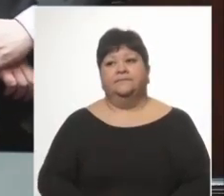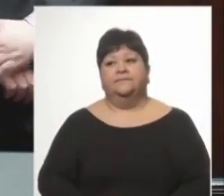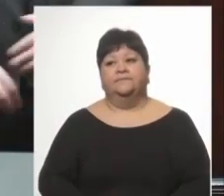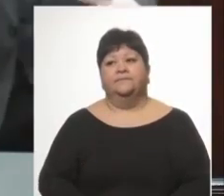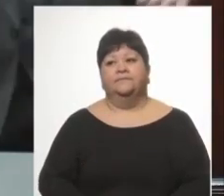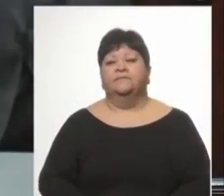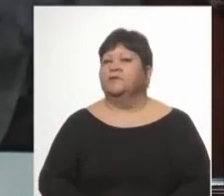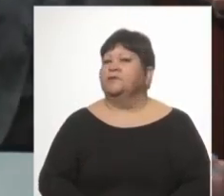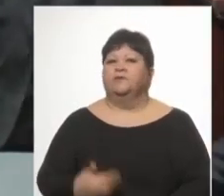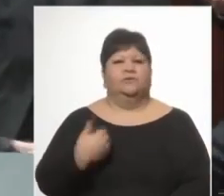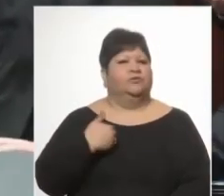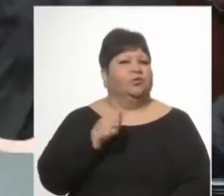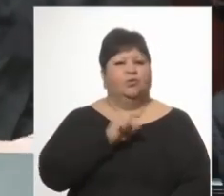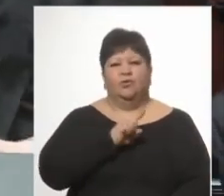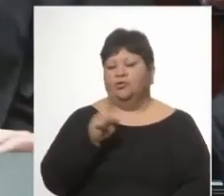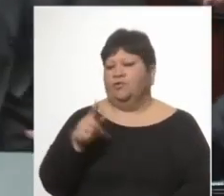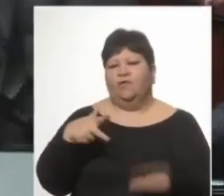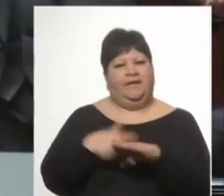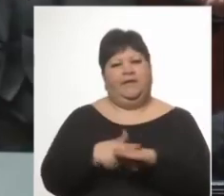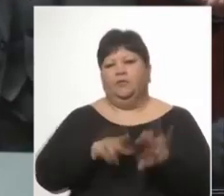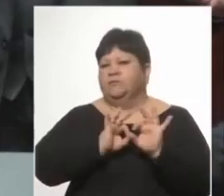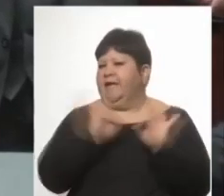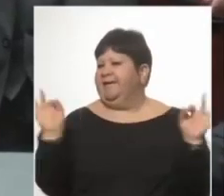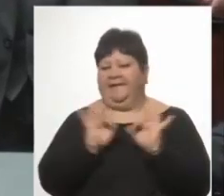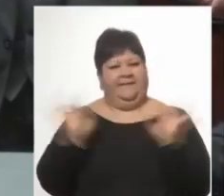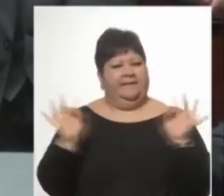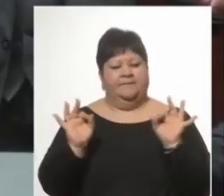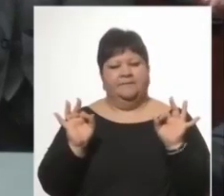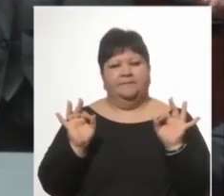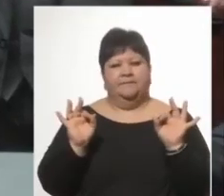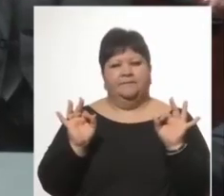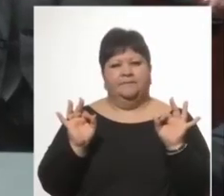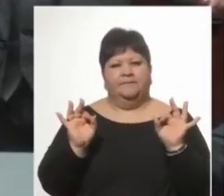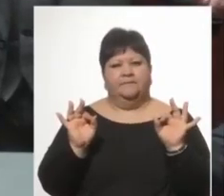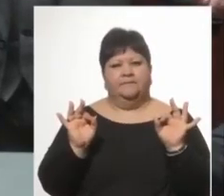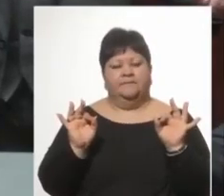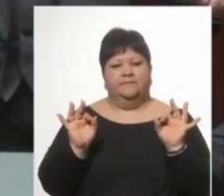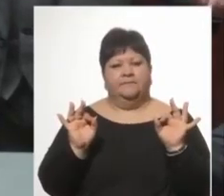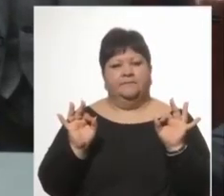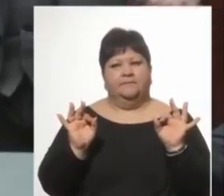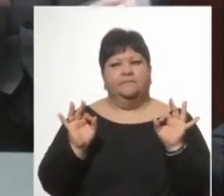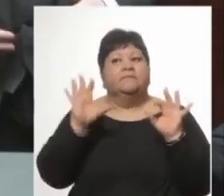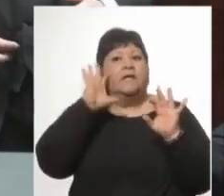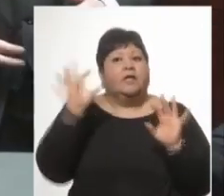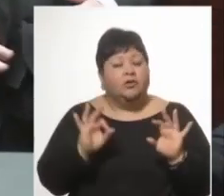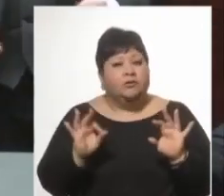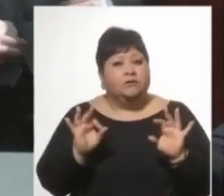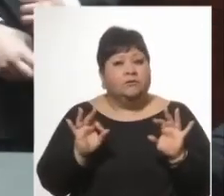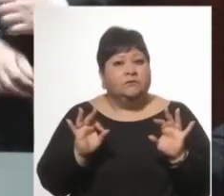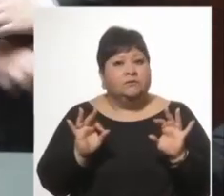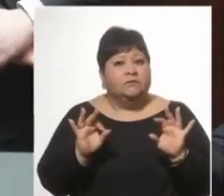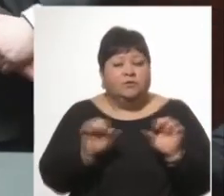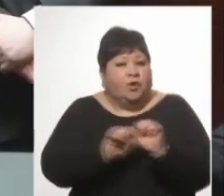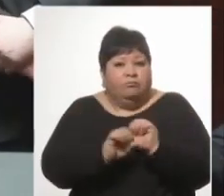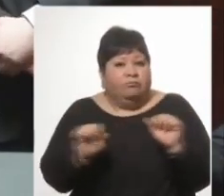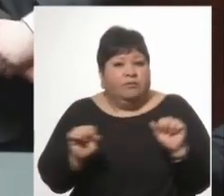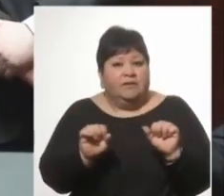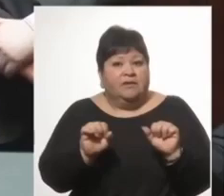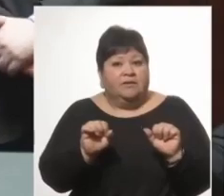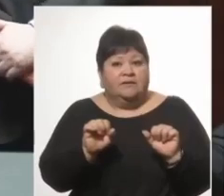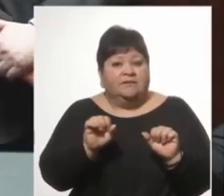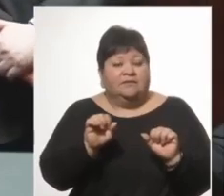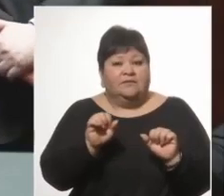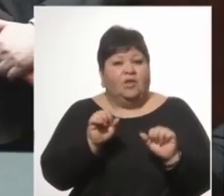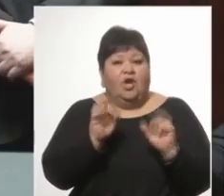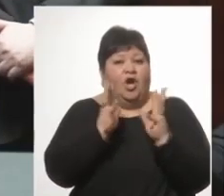Yo no le doy la interrupción a nadie. Perdón. Perdón, y Graciela, no te sentí que era una moción de